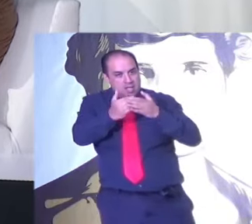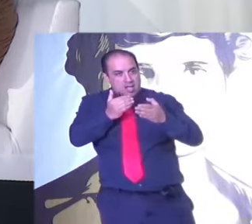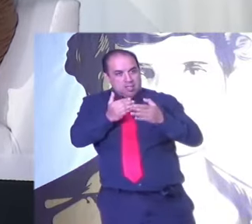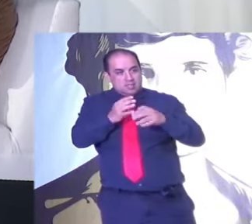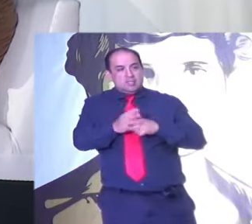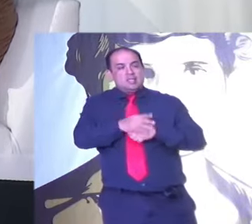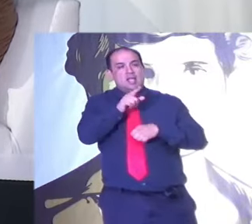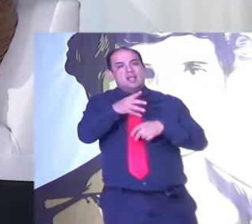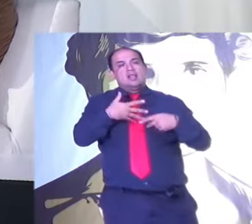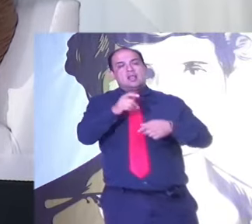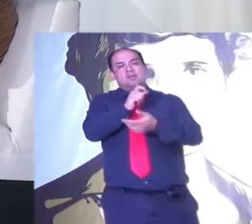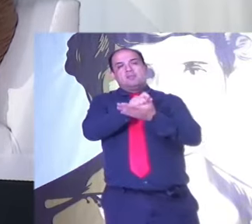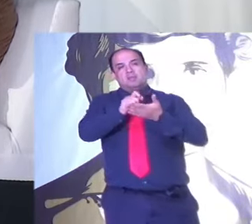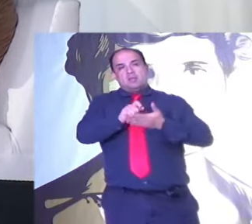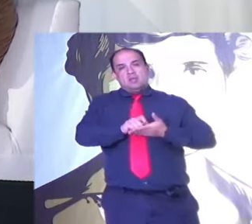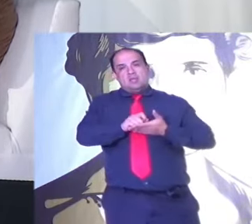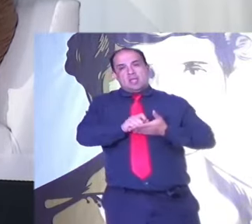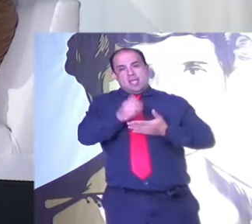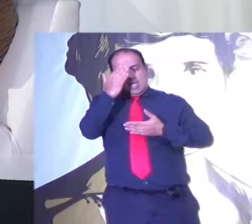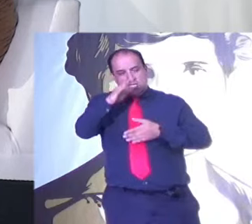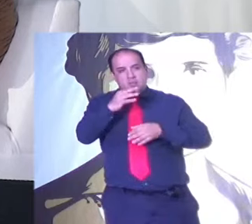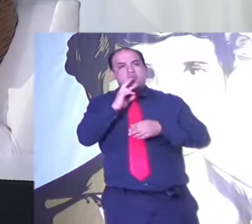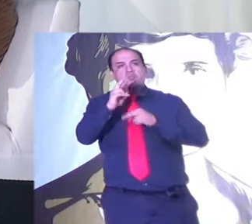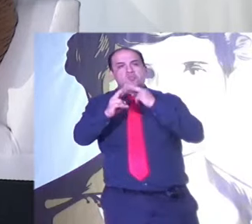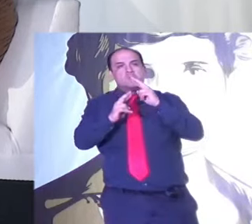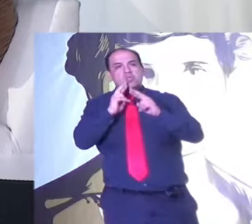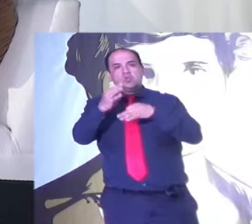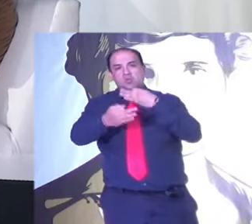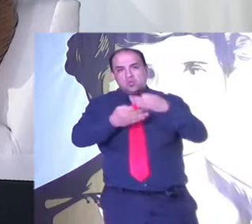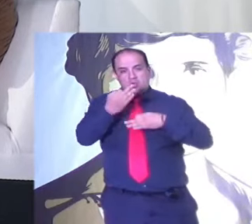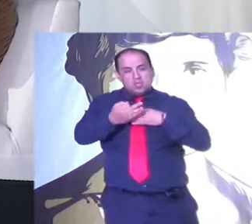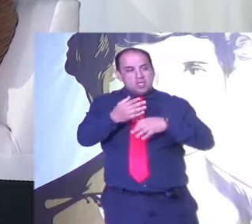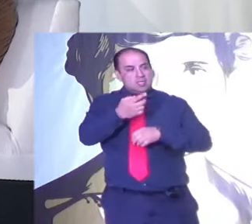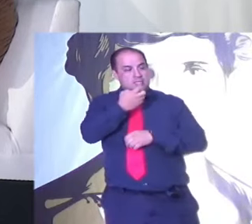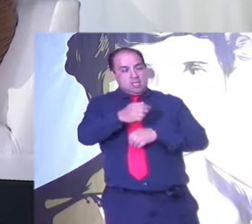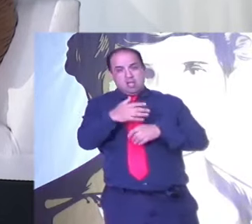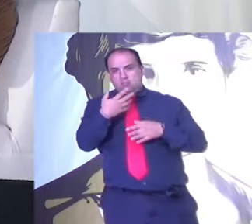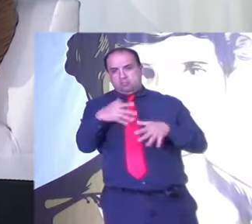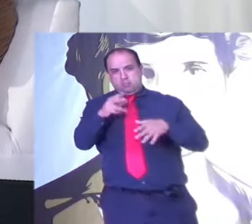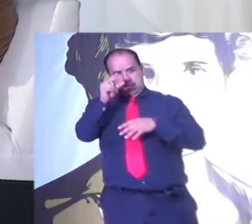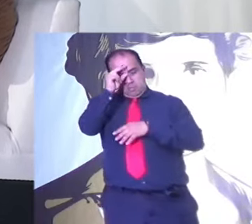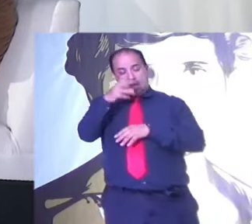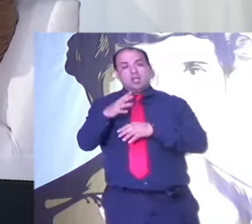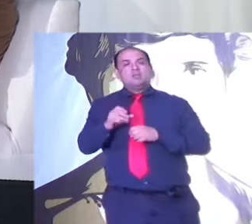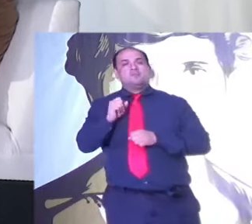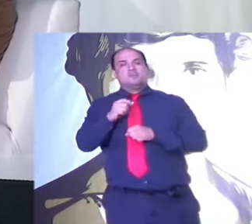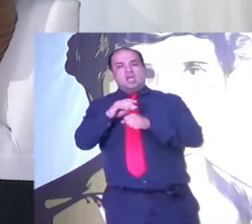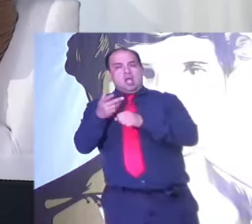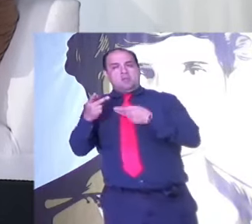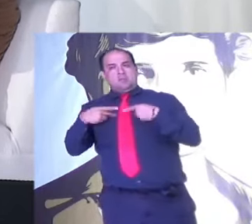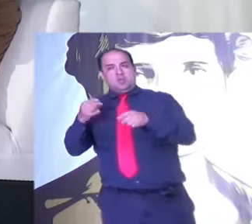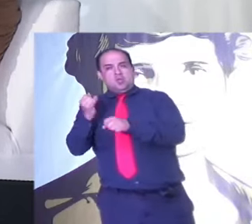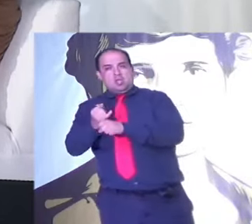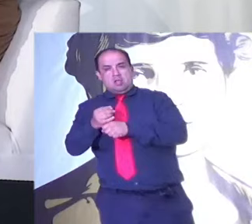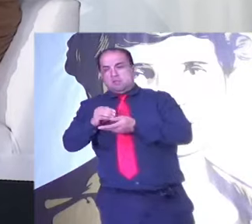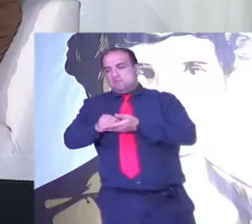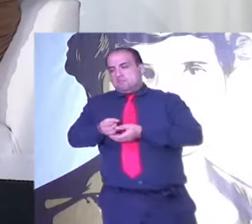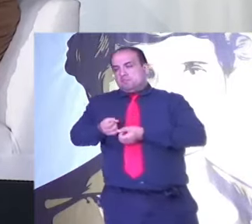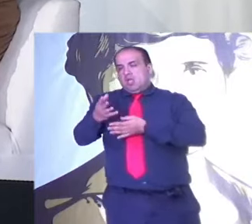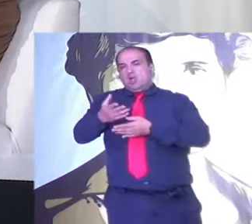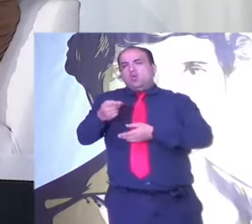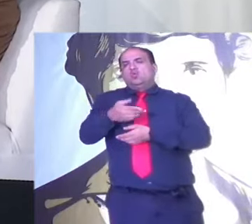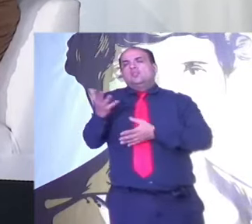narrador omnisciente, por lo tanto sabe todas las respuestas, ¿no? Y contrata a los personajes y simplemente los suelta, bueno,